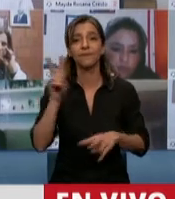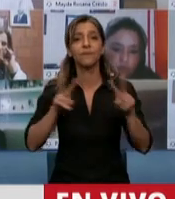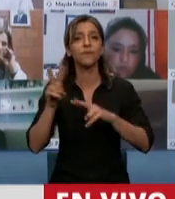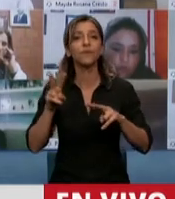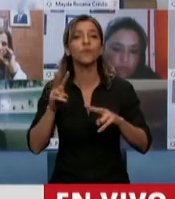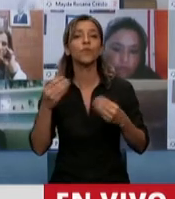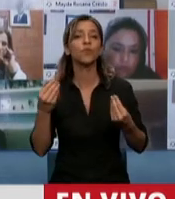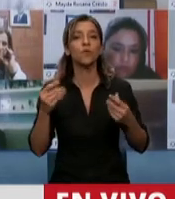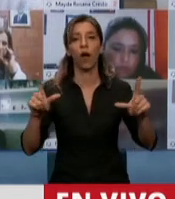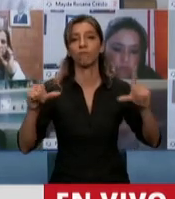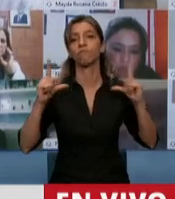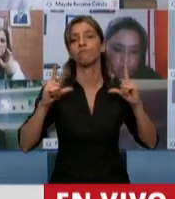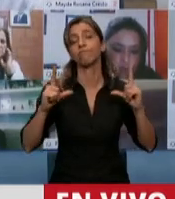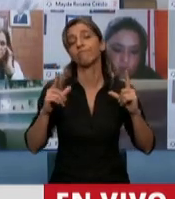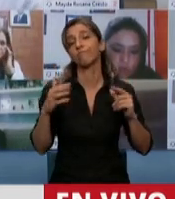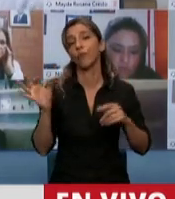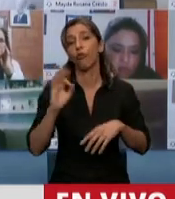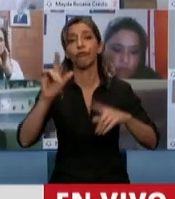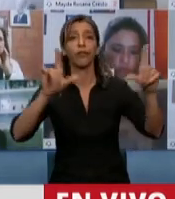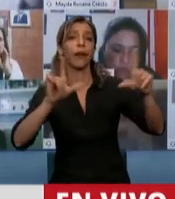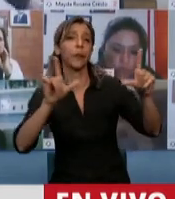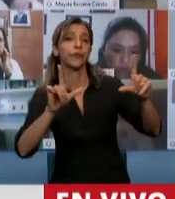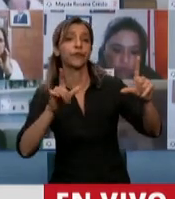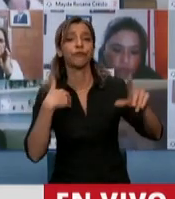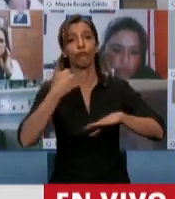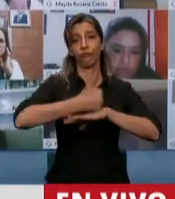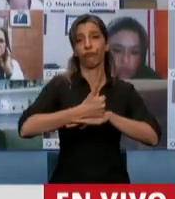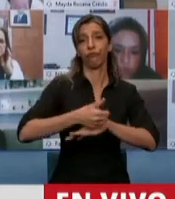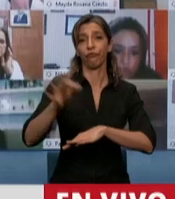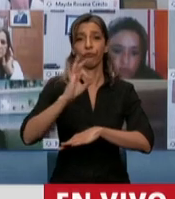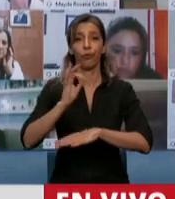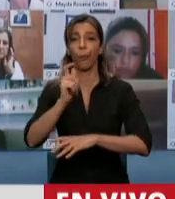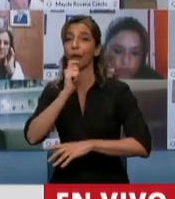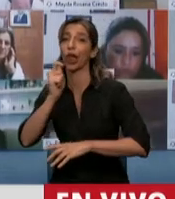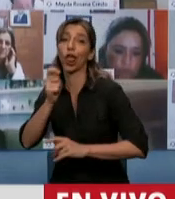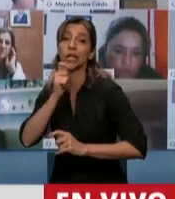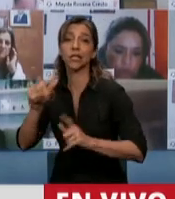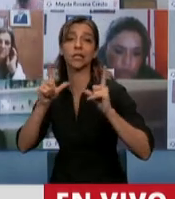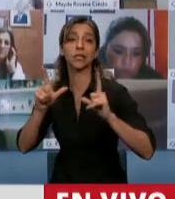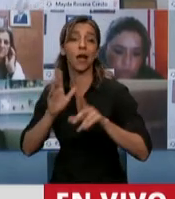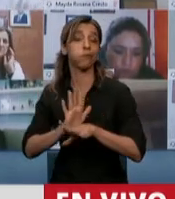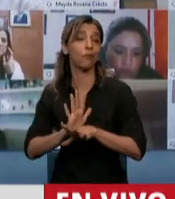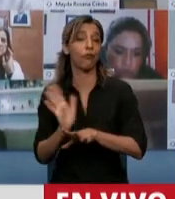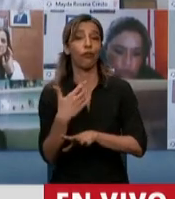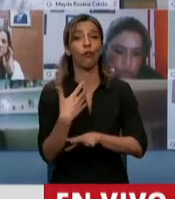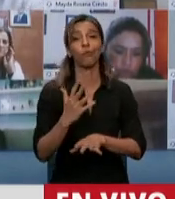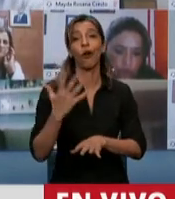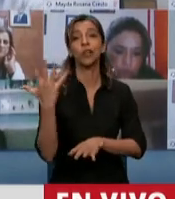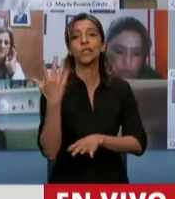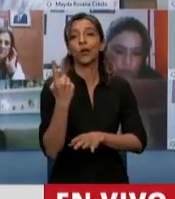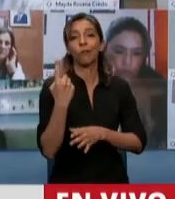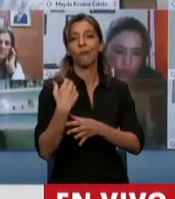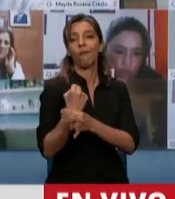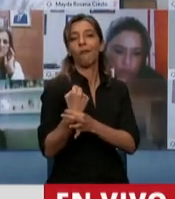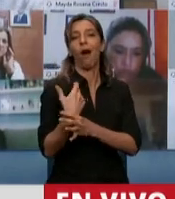la televisión, los canales, las notas, para tener esos 5 minutos de fama que creen tener,